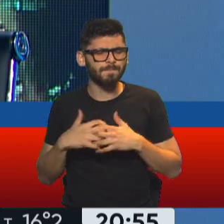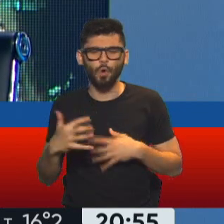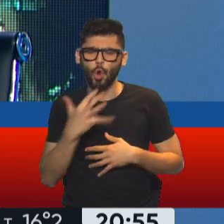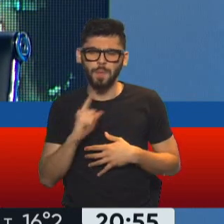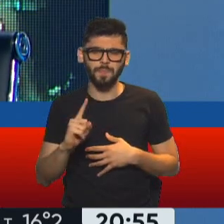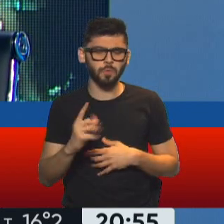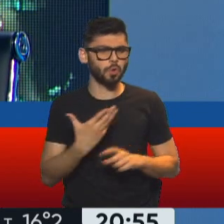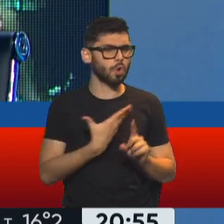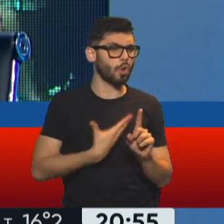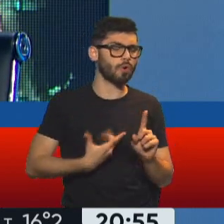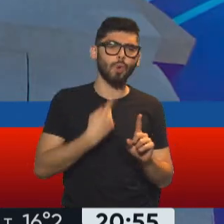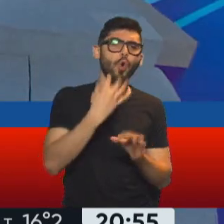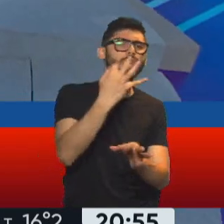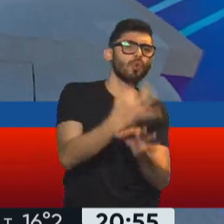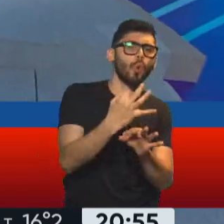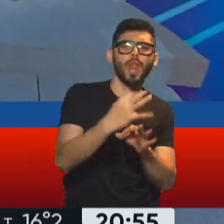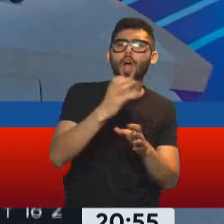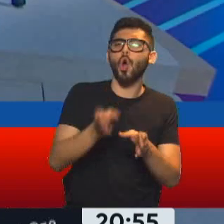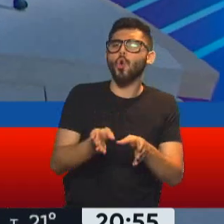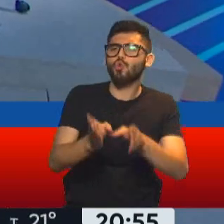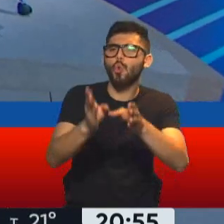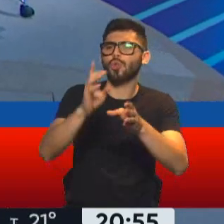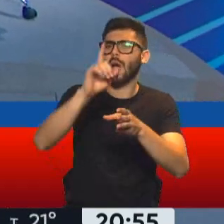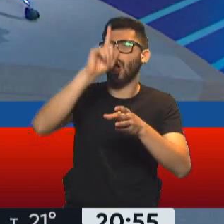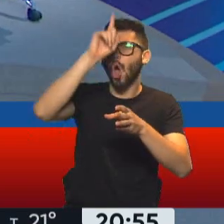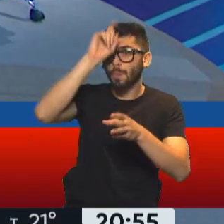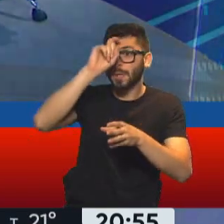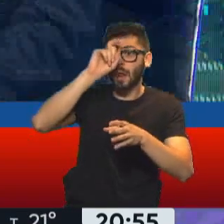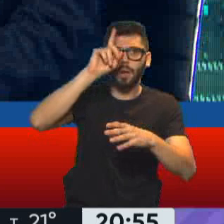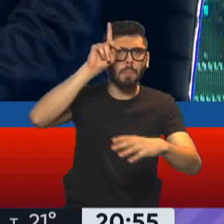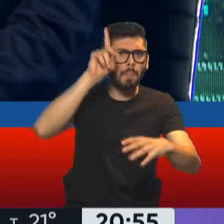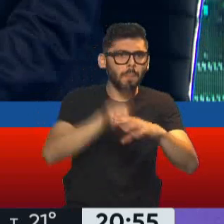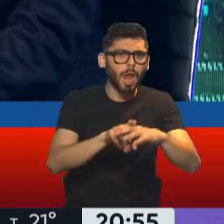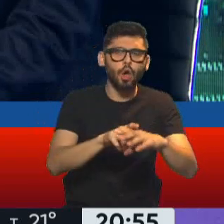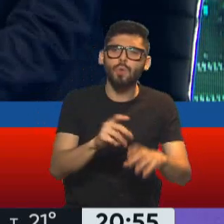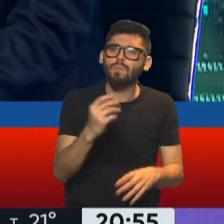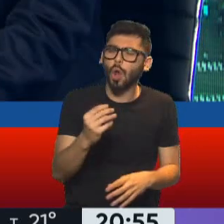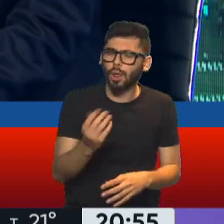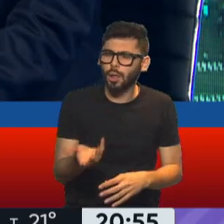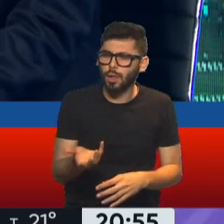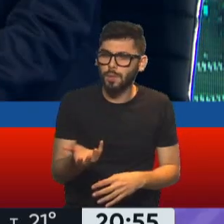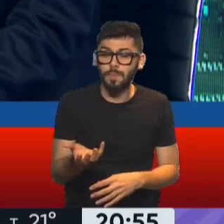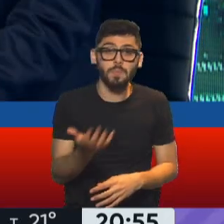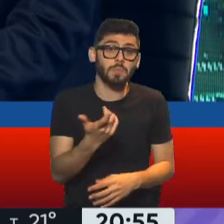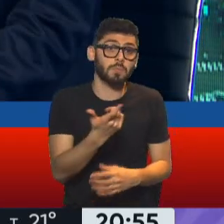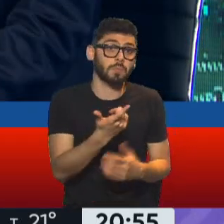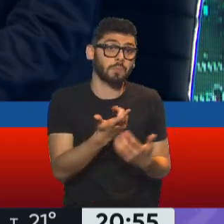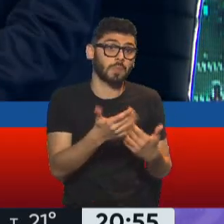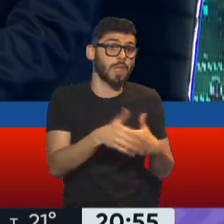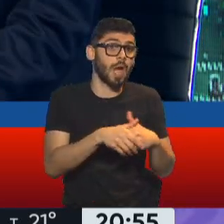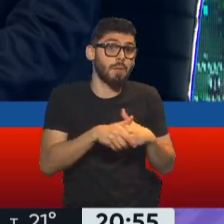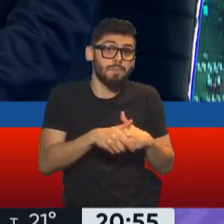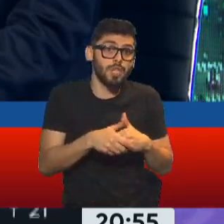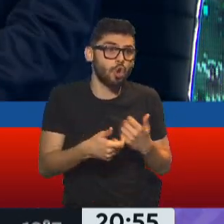hospital, que una escuela, que un jardín, que una ruta se paralicen. Y porque no le daba dinero para los amigos, no le daba dinero para... no